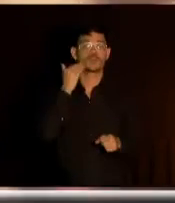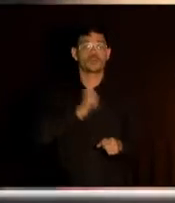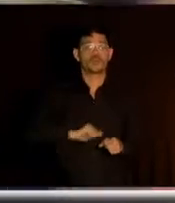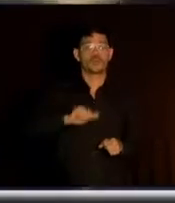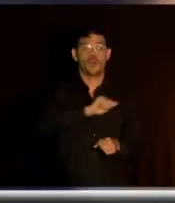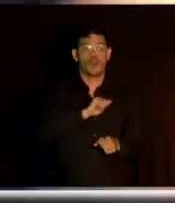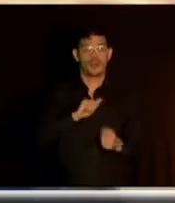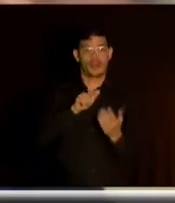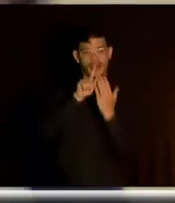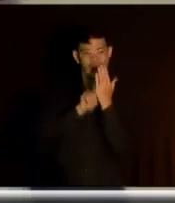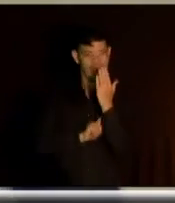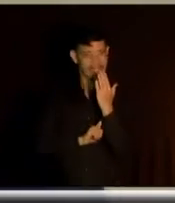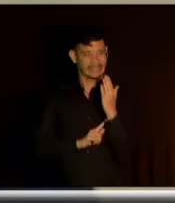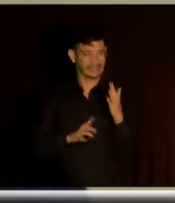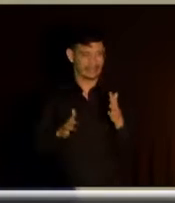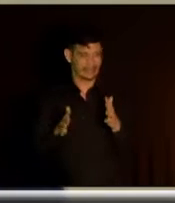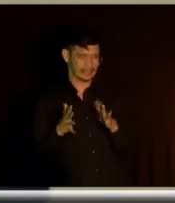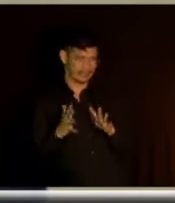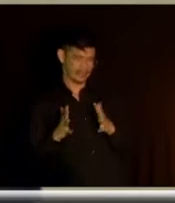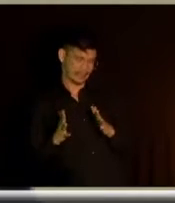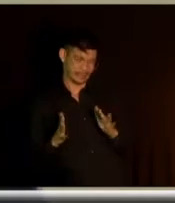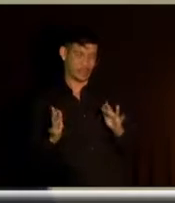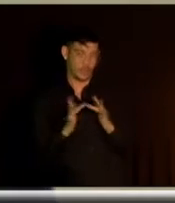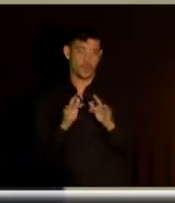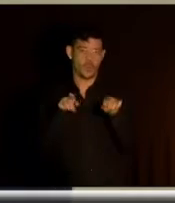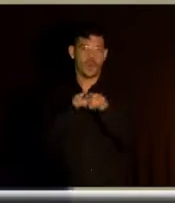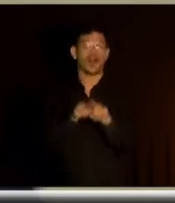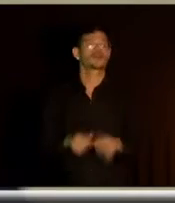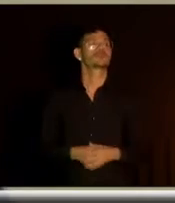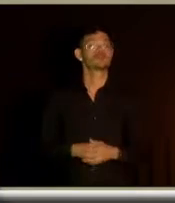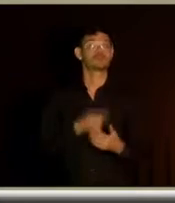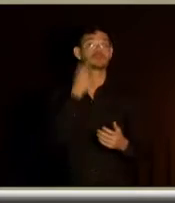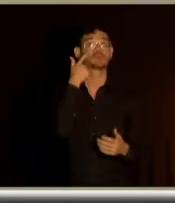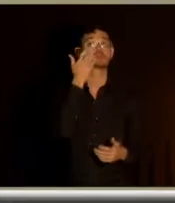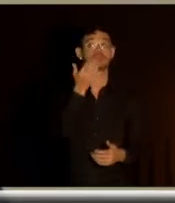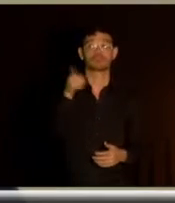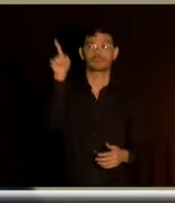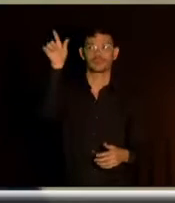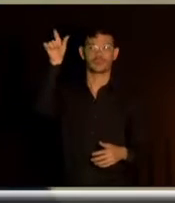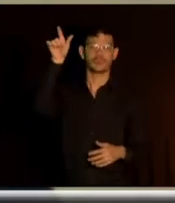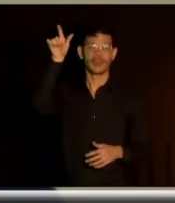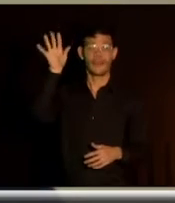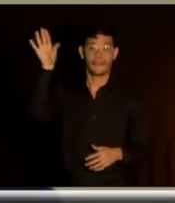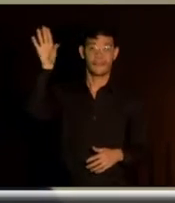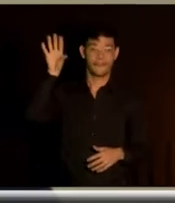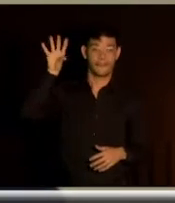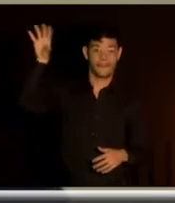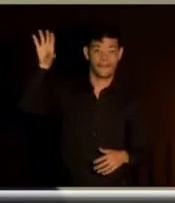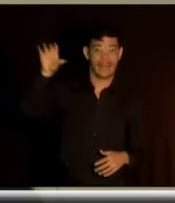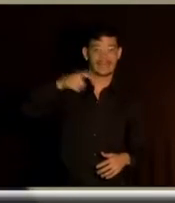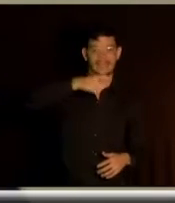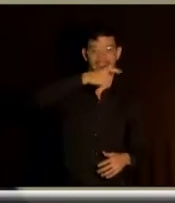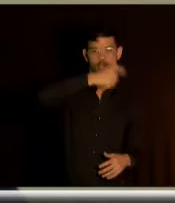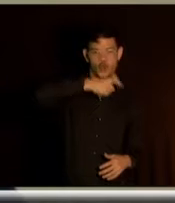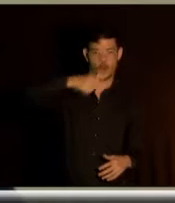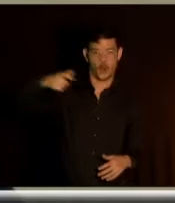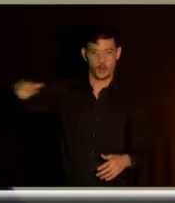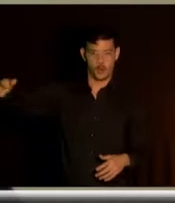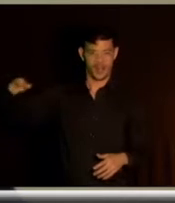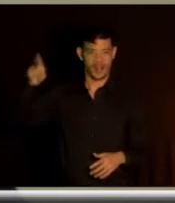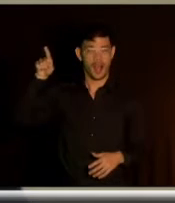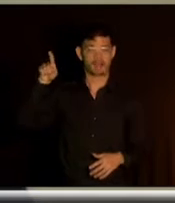partidos. Algo así. Mira que en Noruega es el único país del mundo que